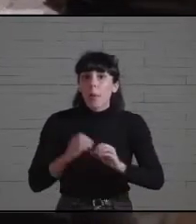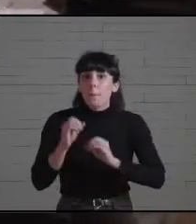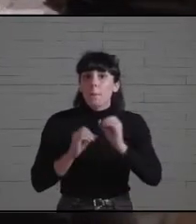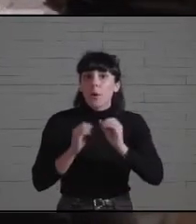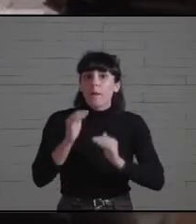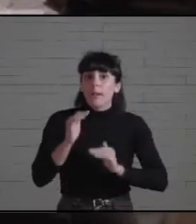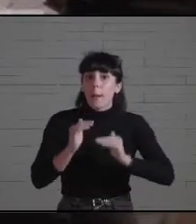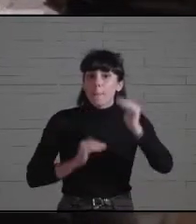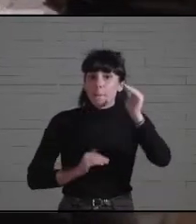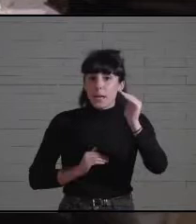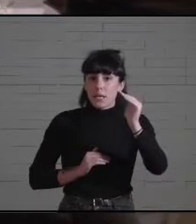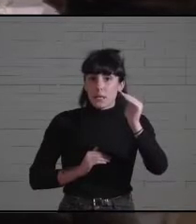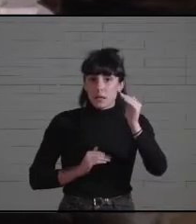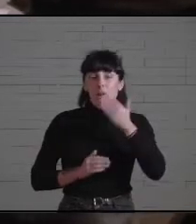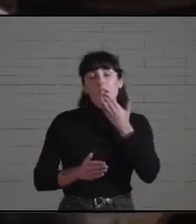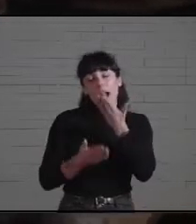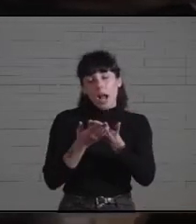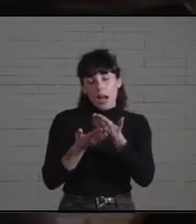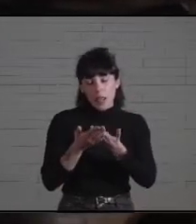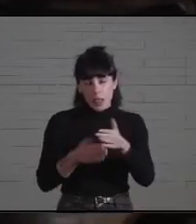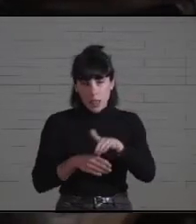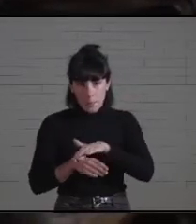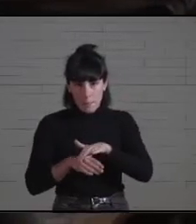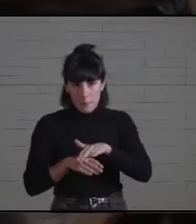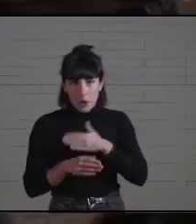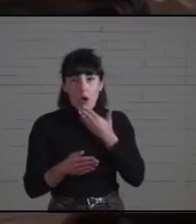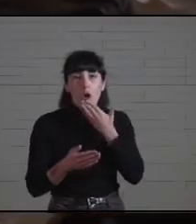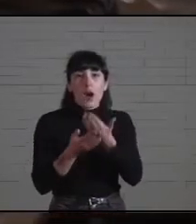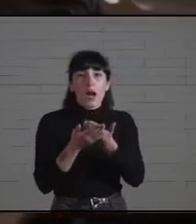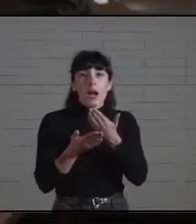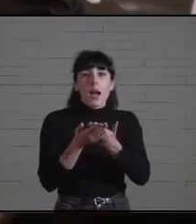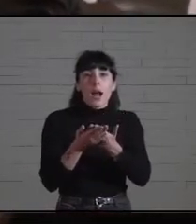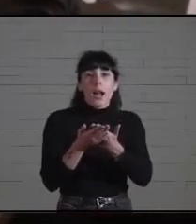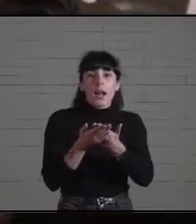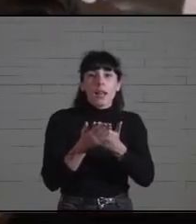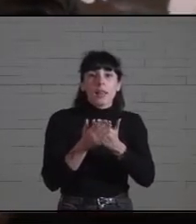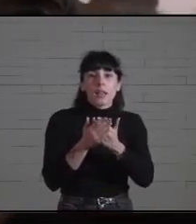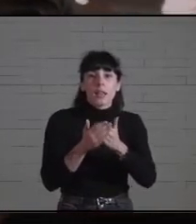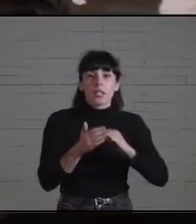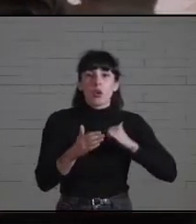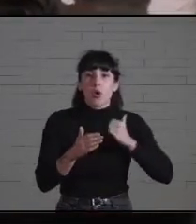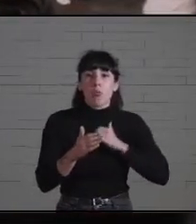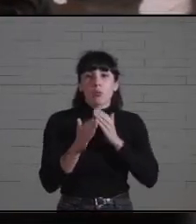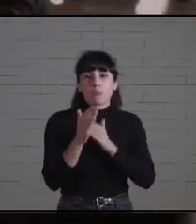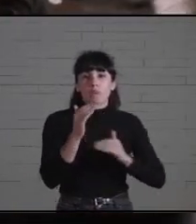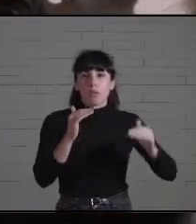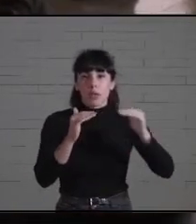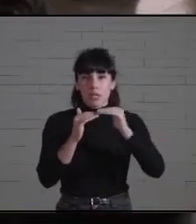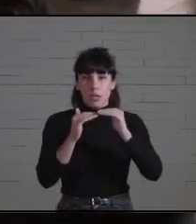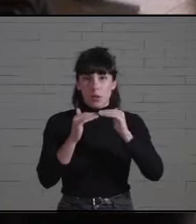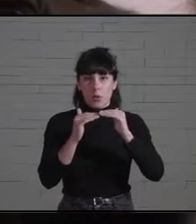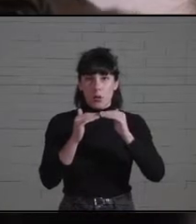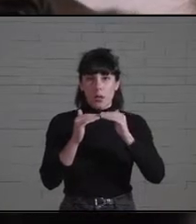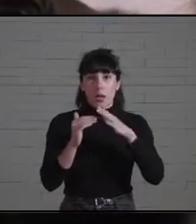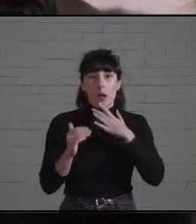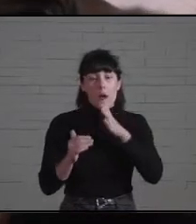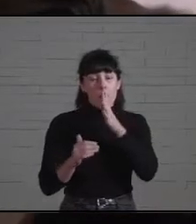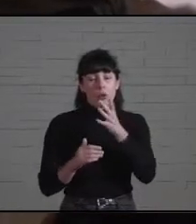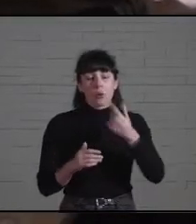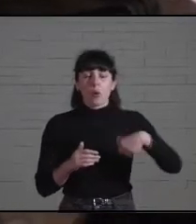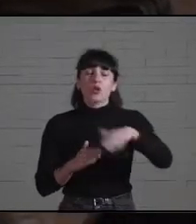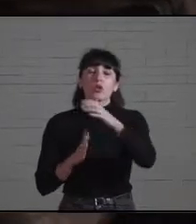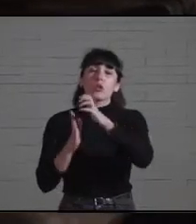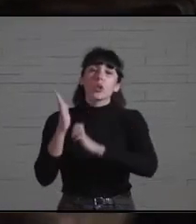garantizan, aumentan no es la palabra correcta, pueden garantizar la igualdad de oportunidades, porque tenemos estudios de compañeros de la UNED, por cierto,